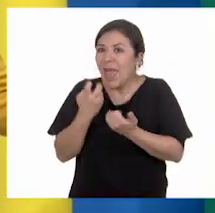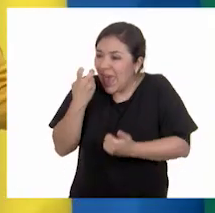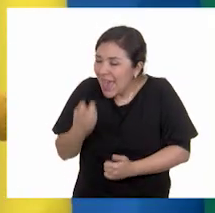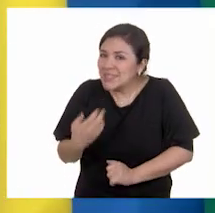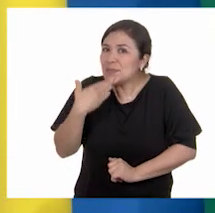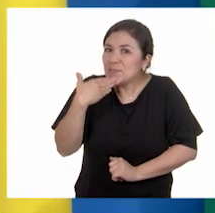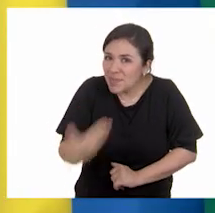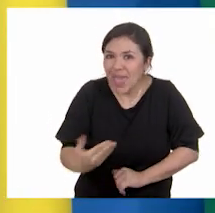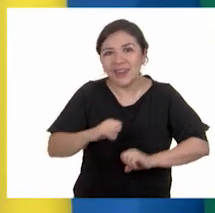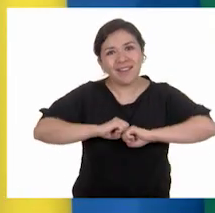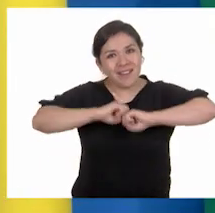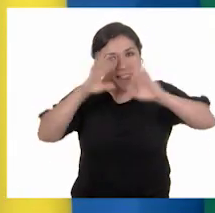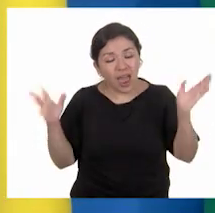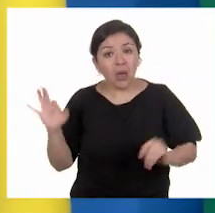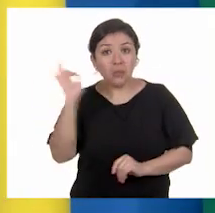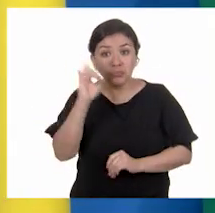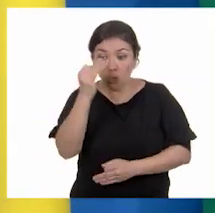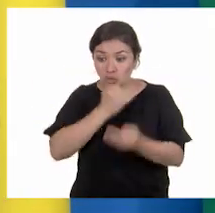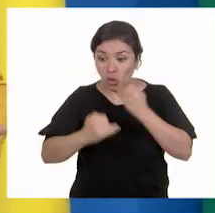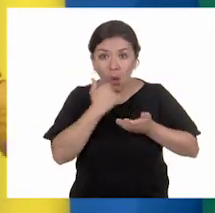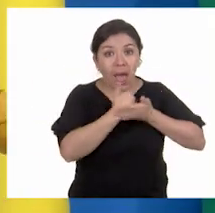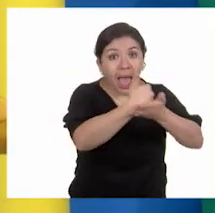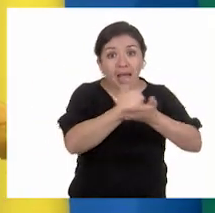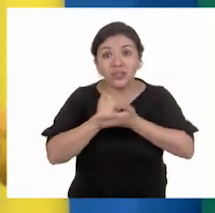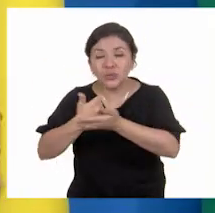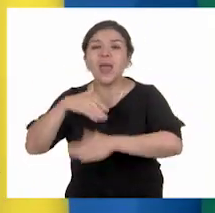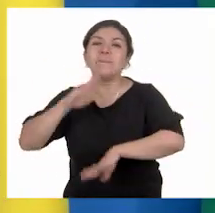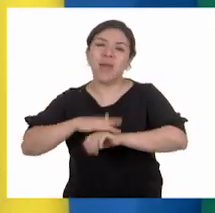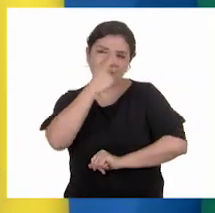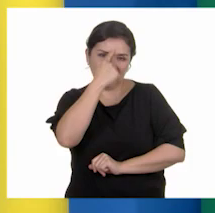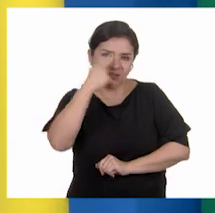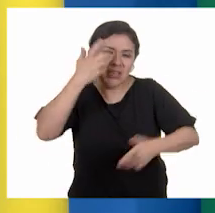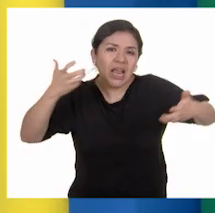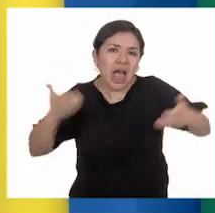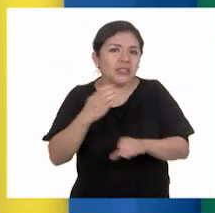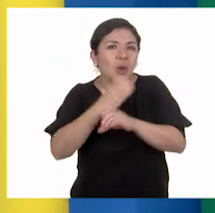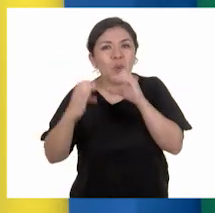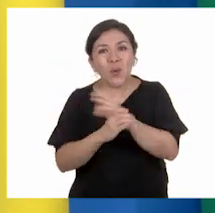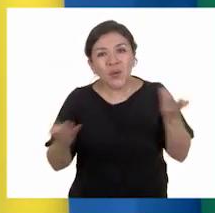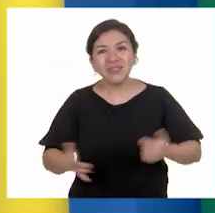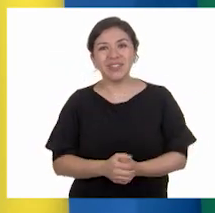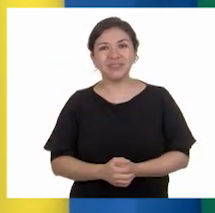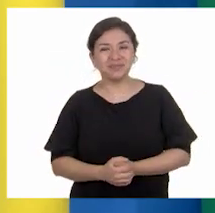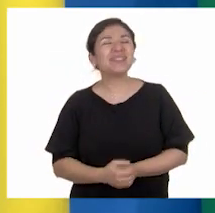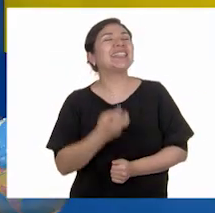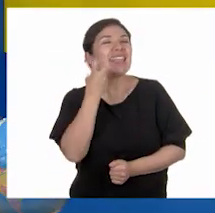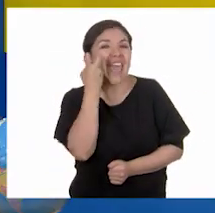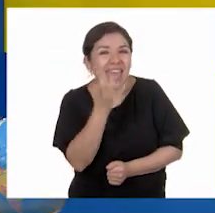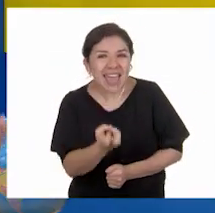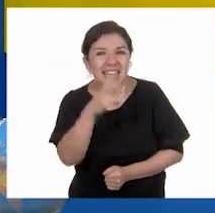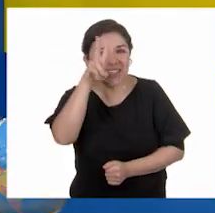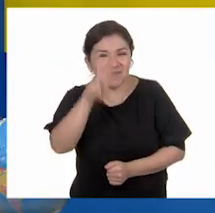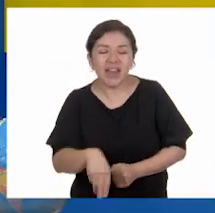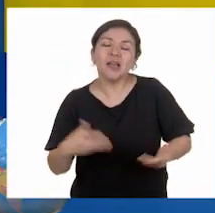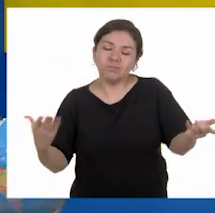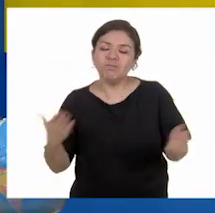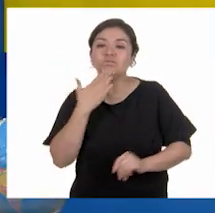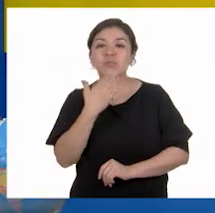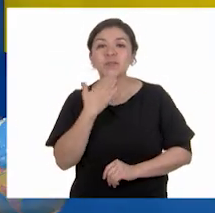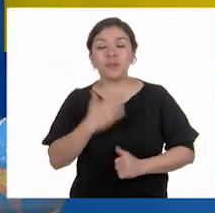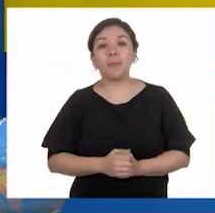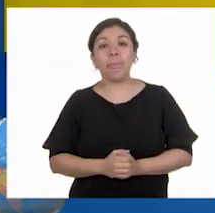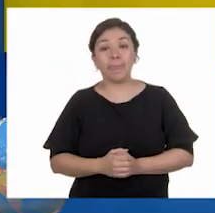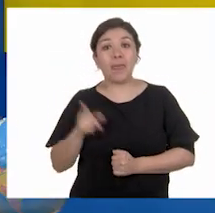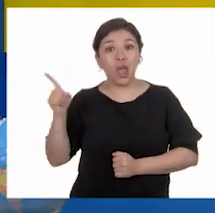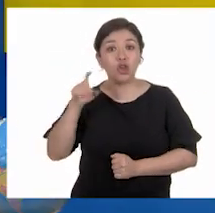bien! ¡Claro! Si todos nos ayudamos, es más fácil hacer cualquier cosa. ¡Exacto! Bueno,